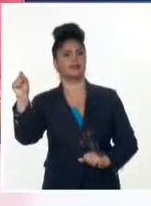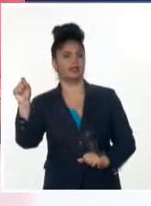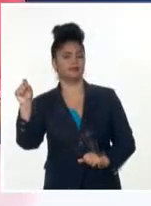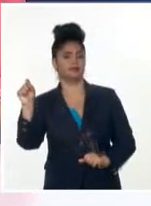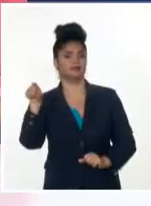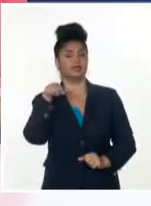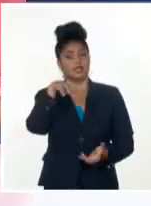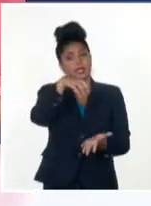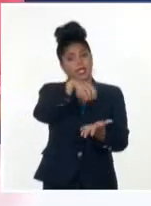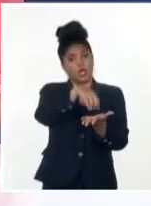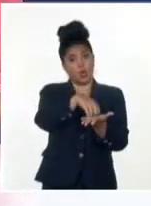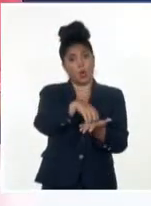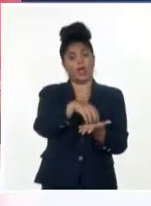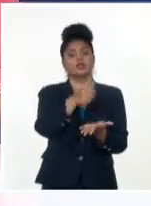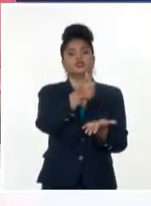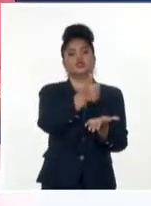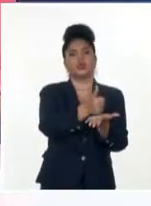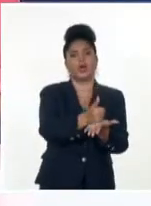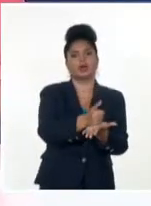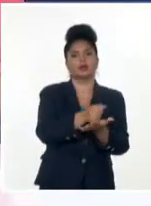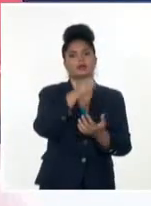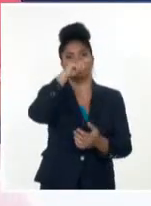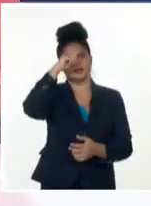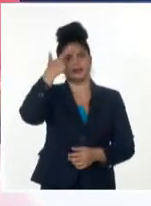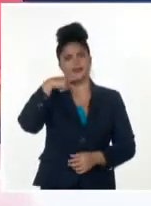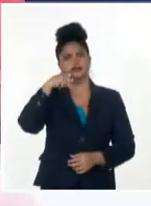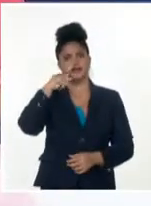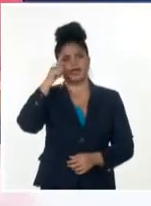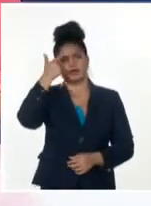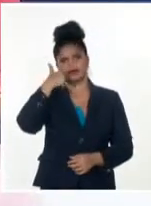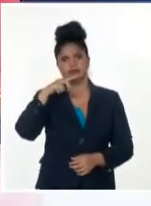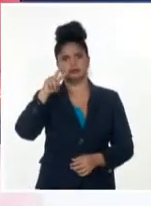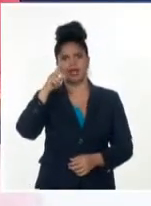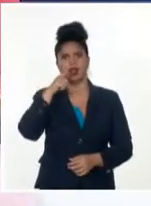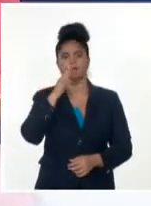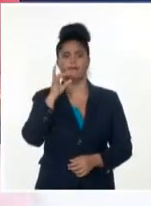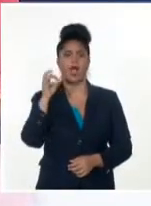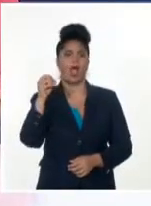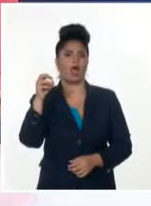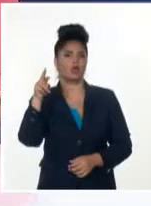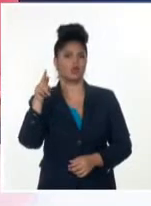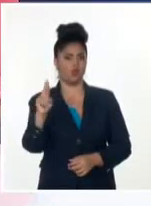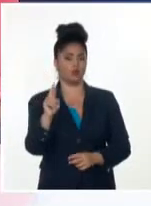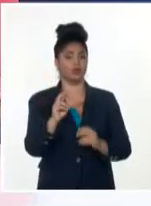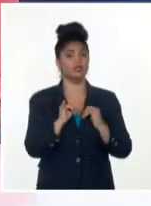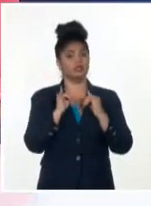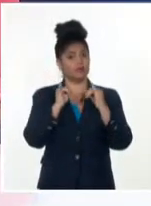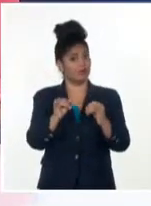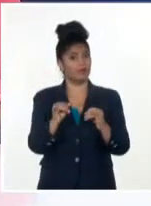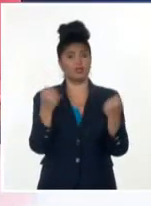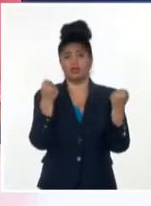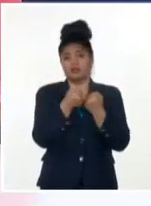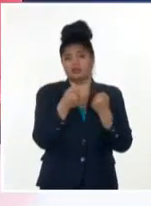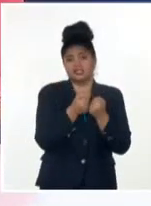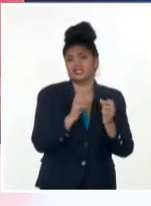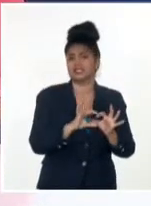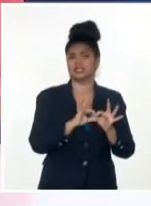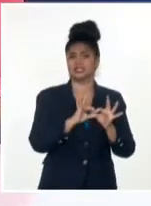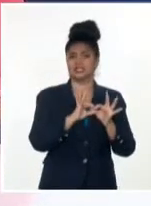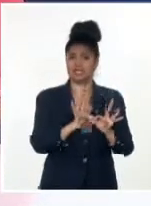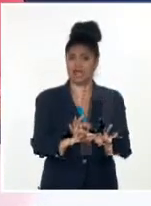estadio Cuscatlán de la ciudad de San Salvador. De acuerdo con la multinacional Telesur, el suceso acaecido en la noche de este